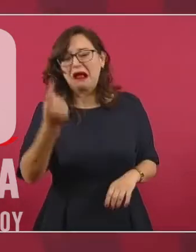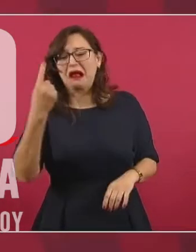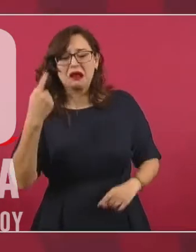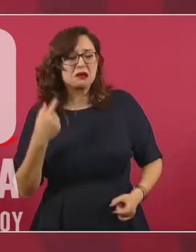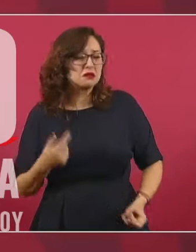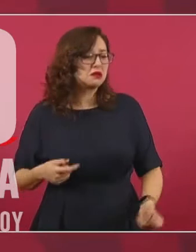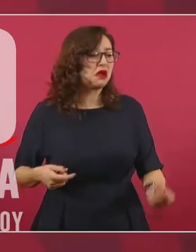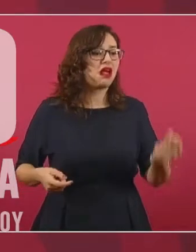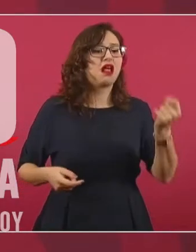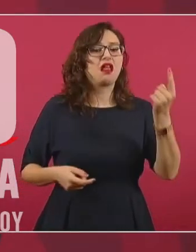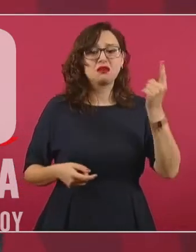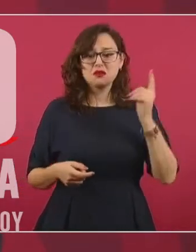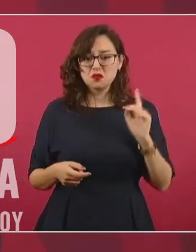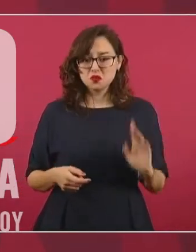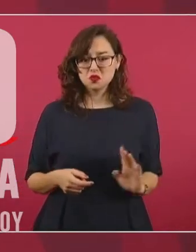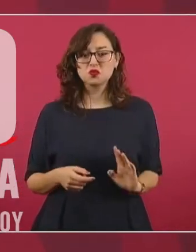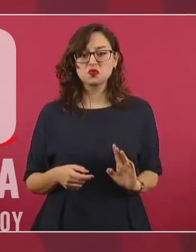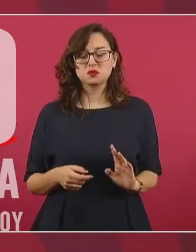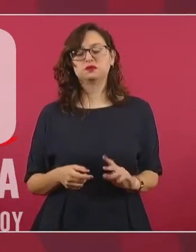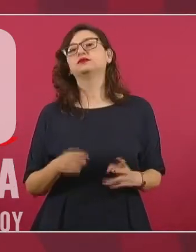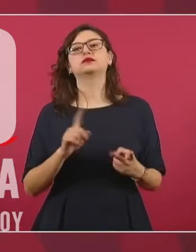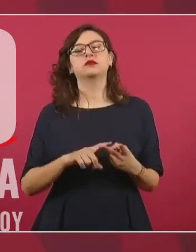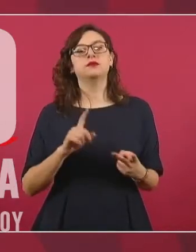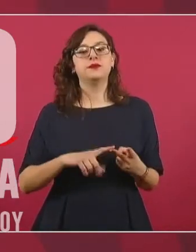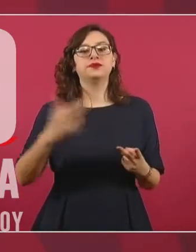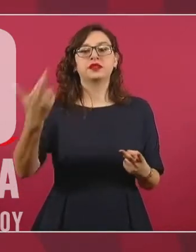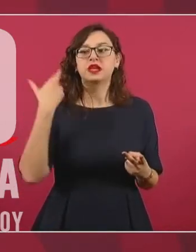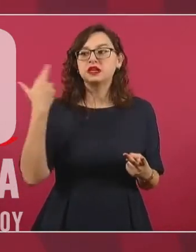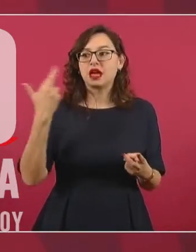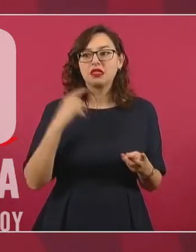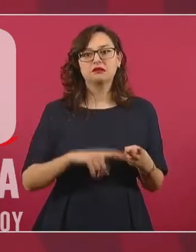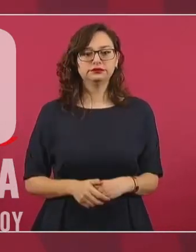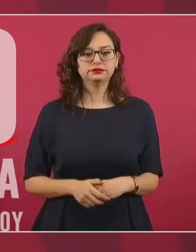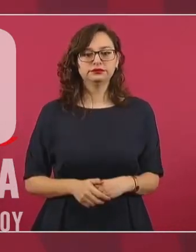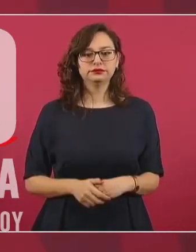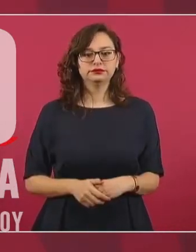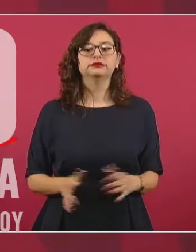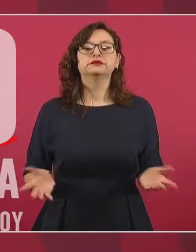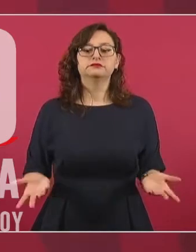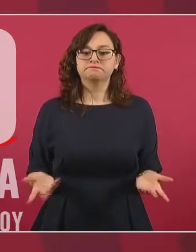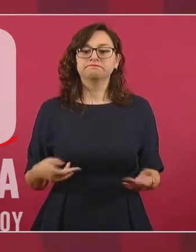pocos, en la radio tampoco, en la televisión menos, pero